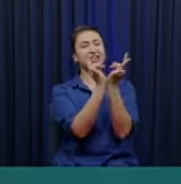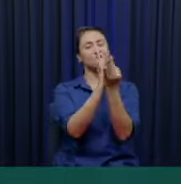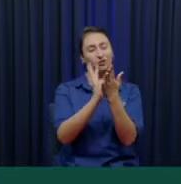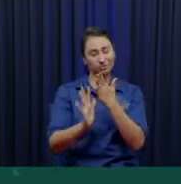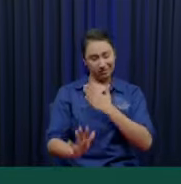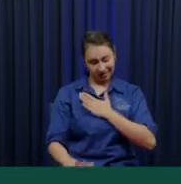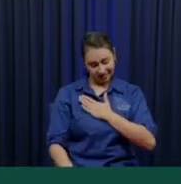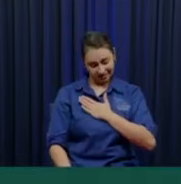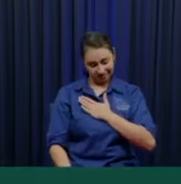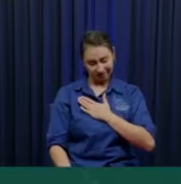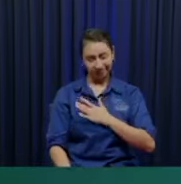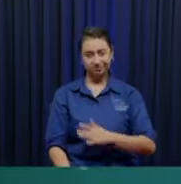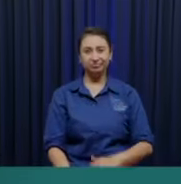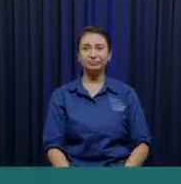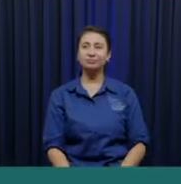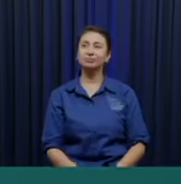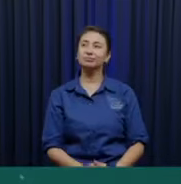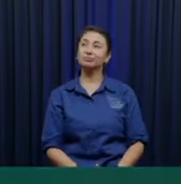metamorfo.